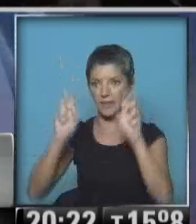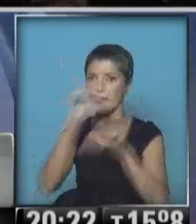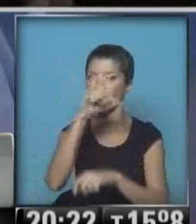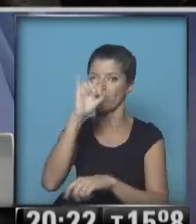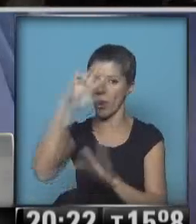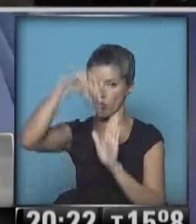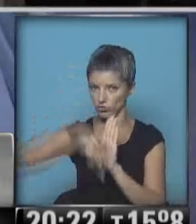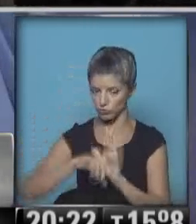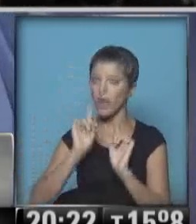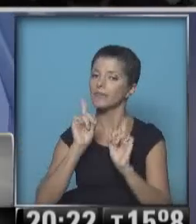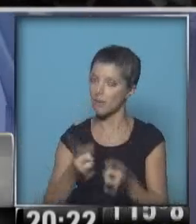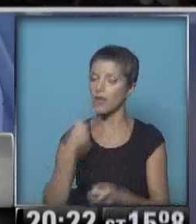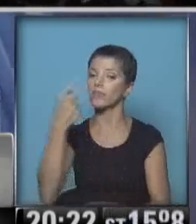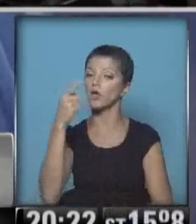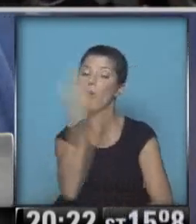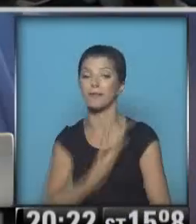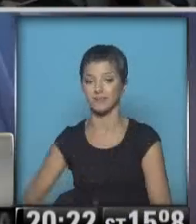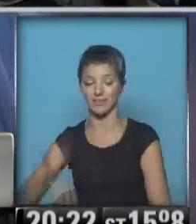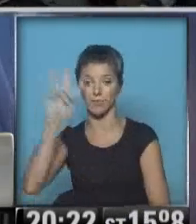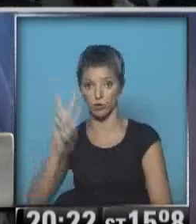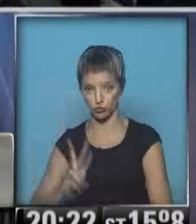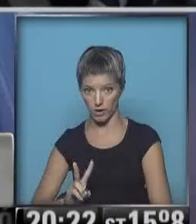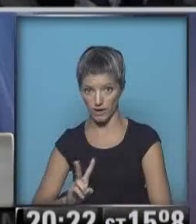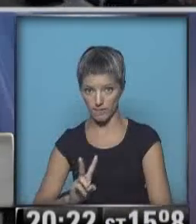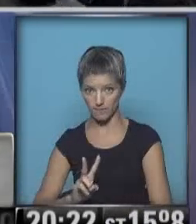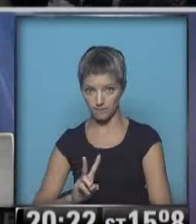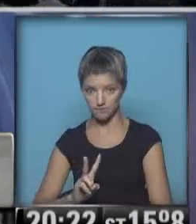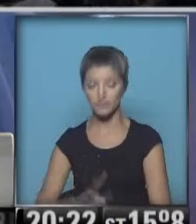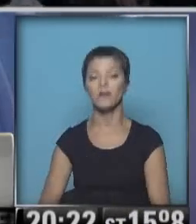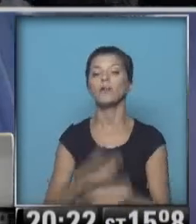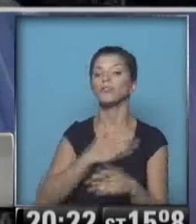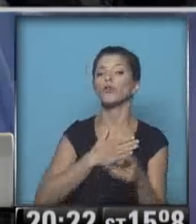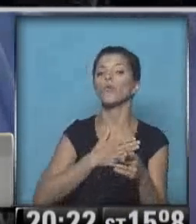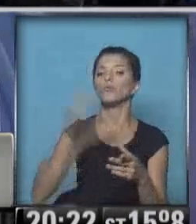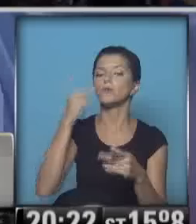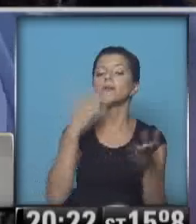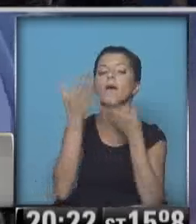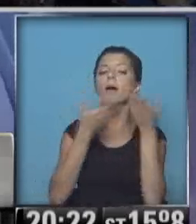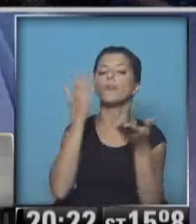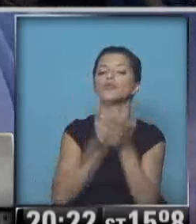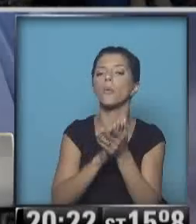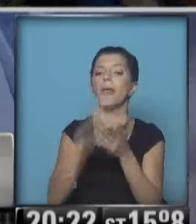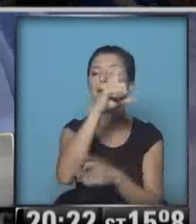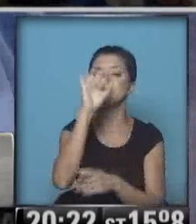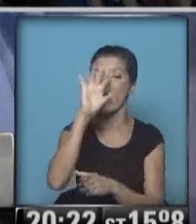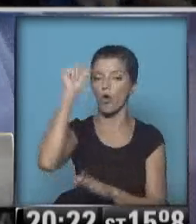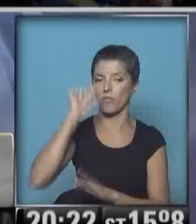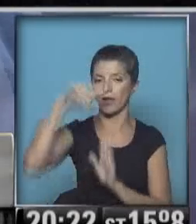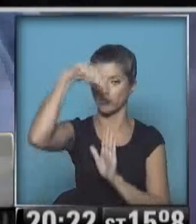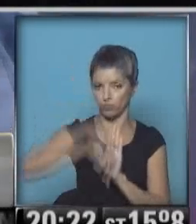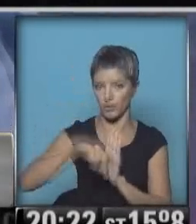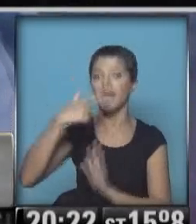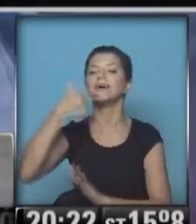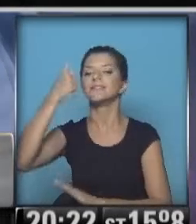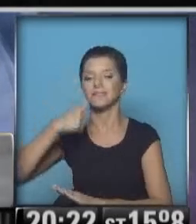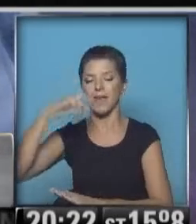lo dijo también el presidente de Venezuela Nicolás Maduro Hay tantas veces que hemos planteado el tema del banco del sur Ernesto samper dice se